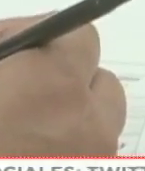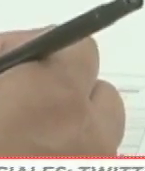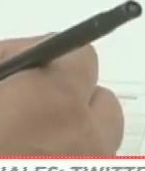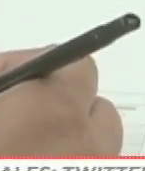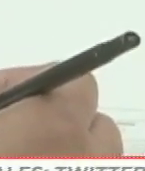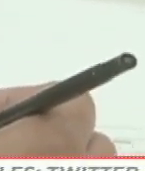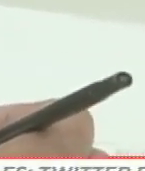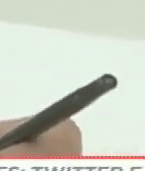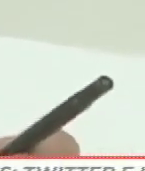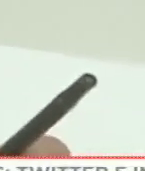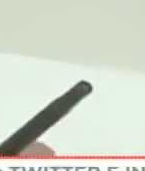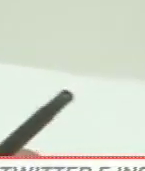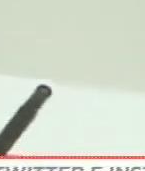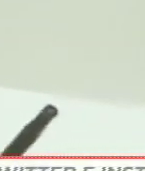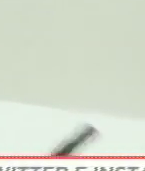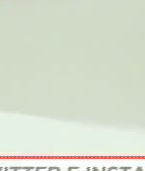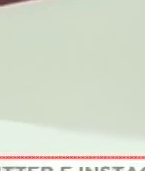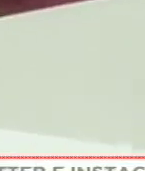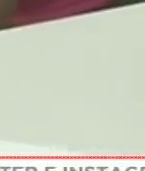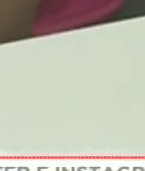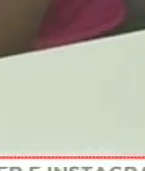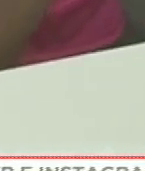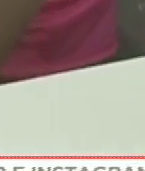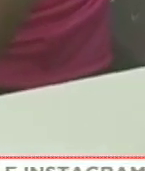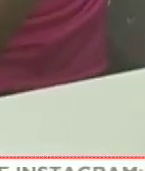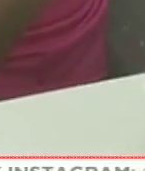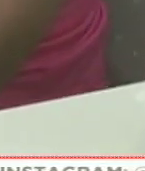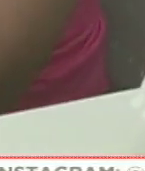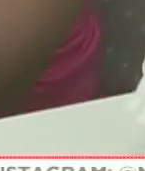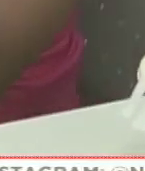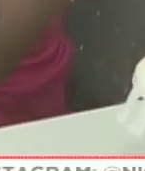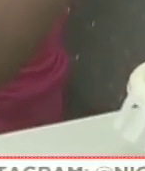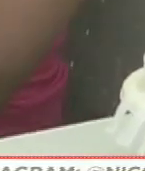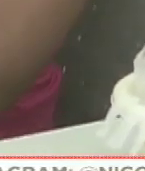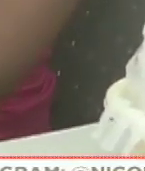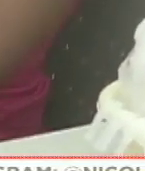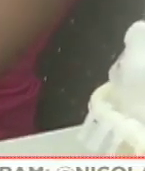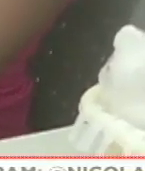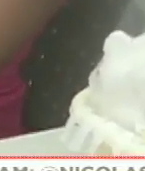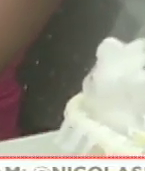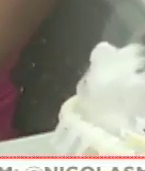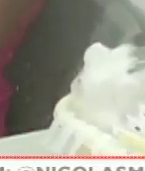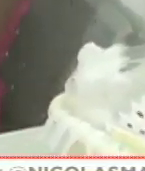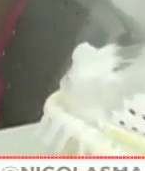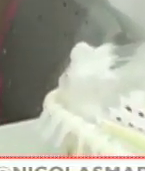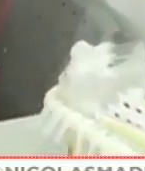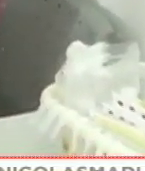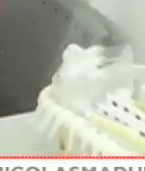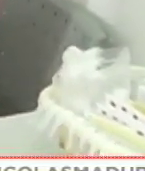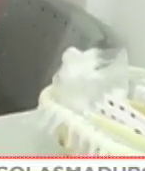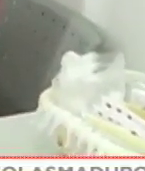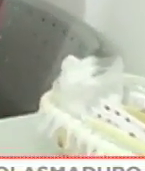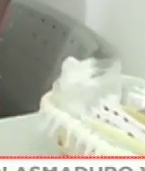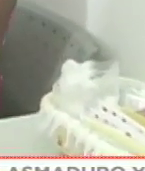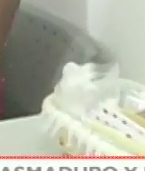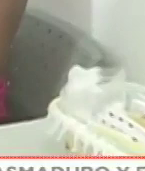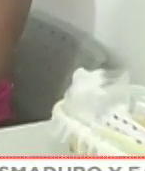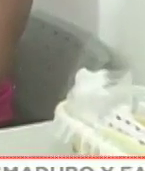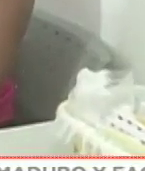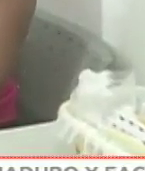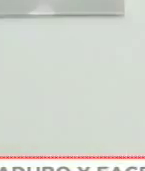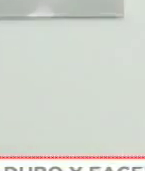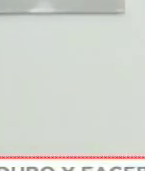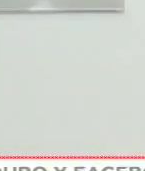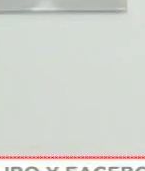en conjunto con las promotoras comunitarias de parto humanizado. Atendemos el parto, promovemos el apego precoz,